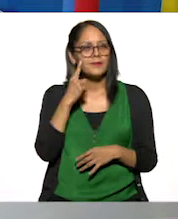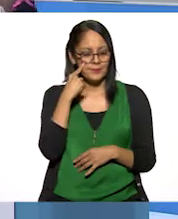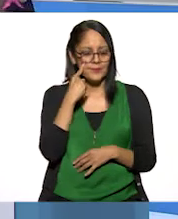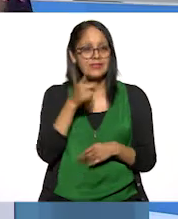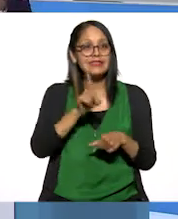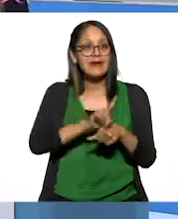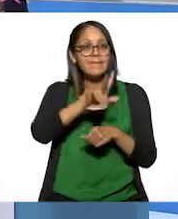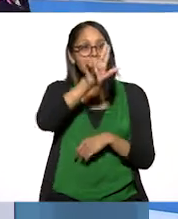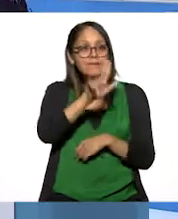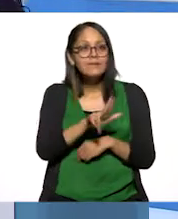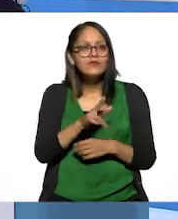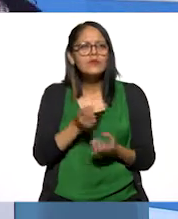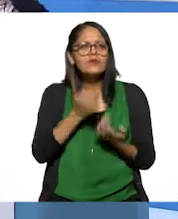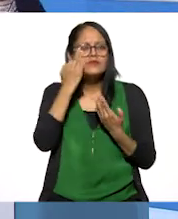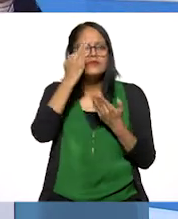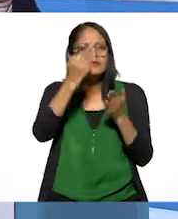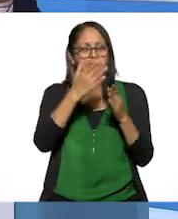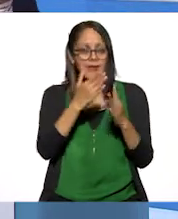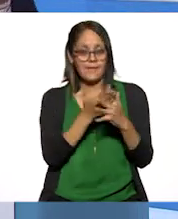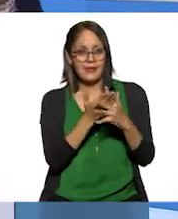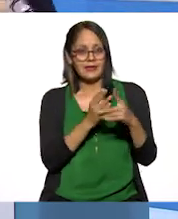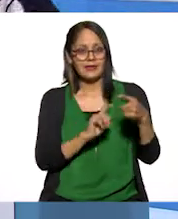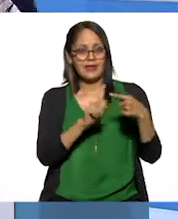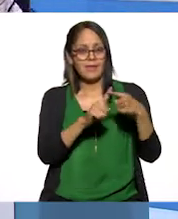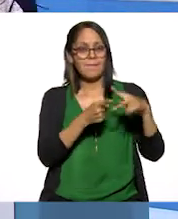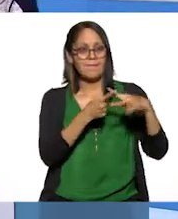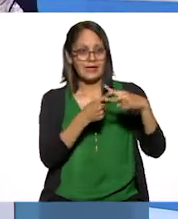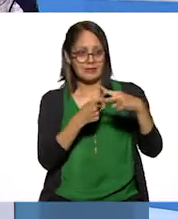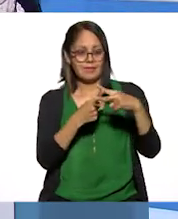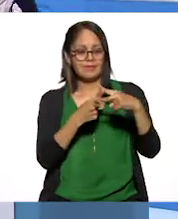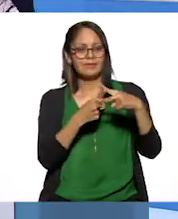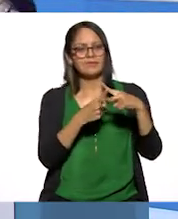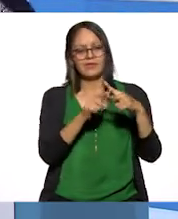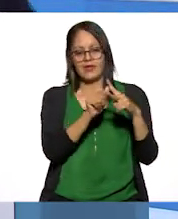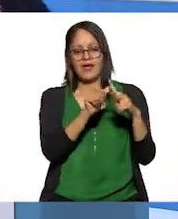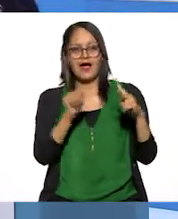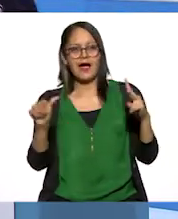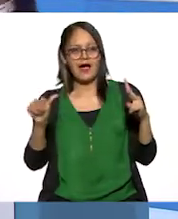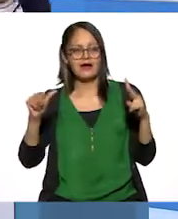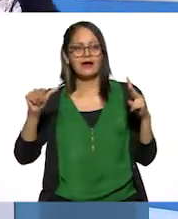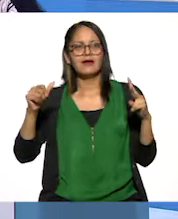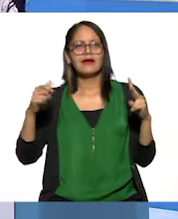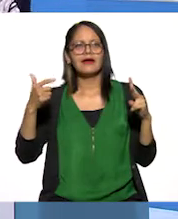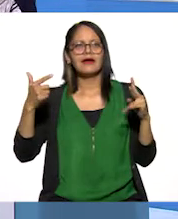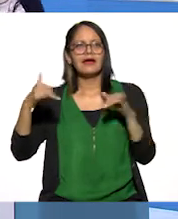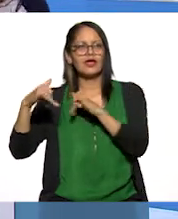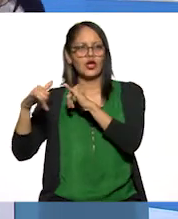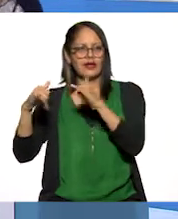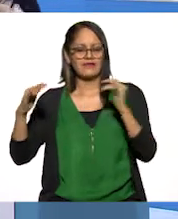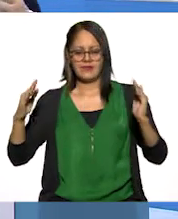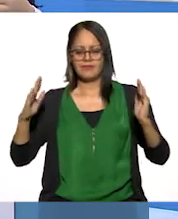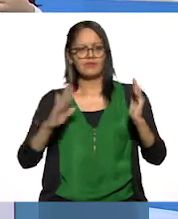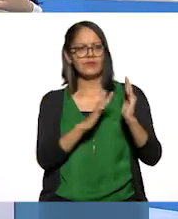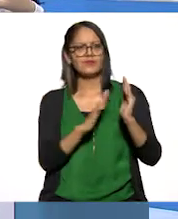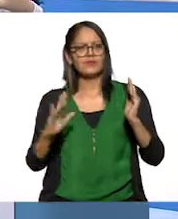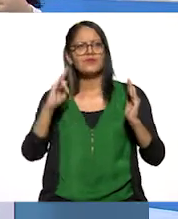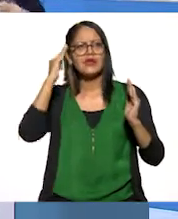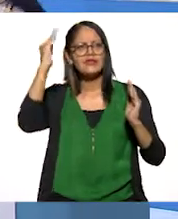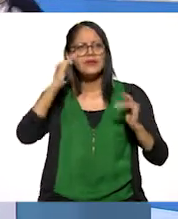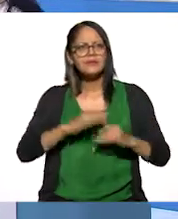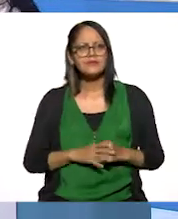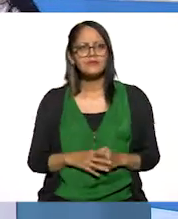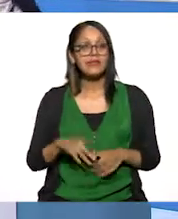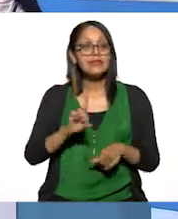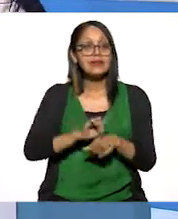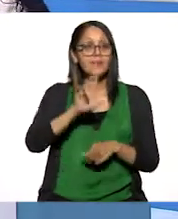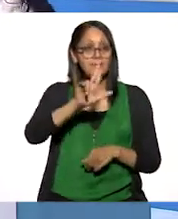tiempo transcurre los martes entre la clase de matemáticas? ¿De matemáticas? Y la de clase de geografía. Y la de geografía. Estamos hablando del